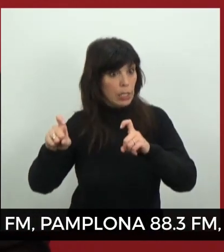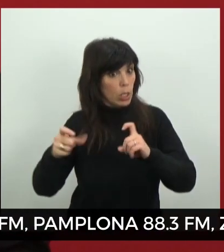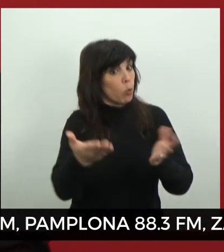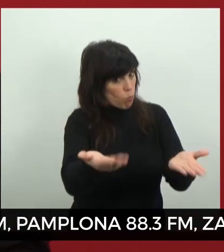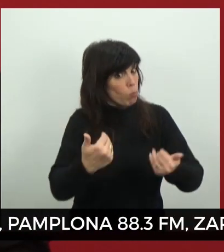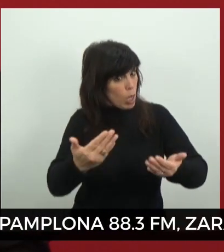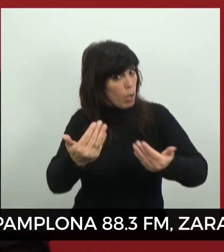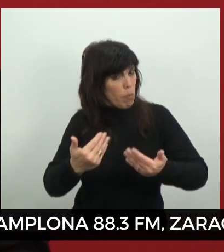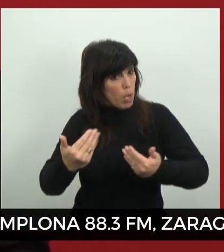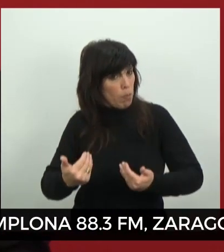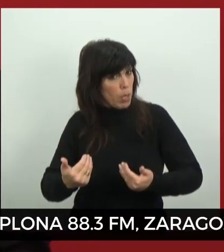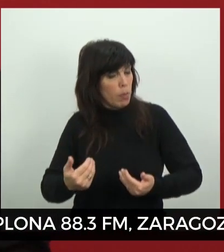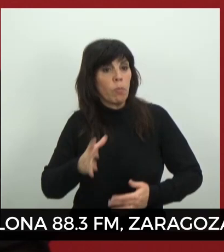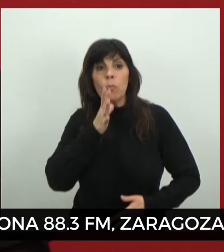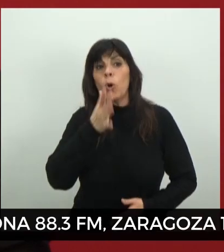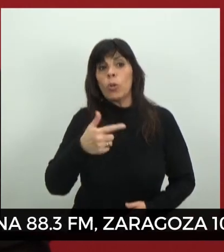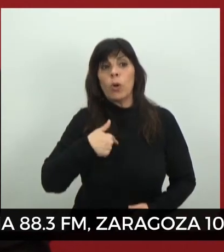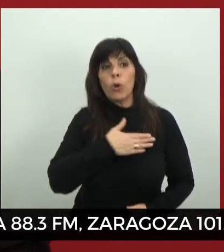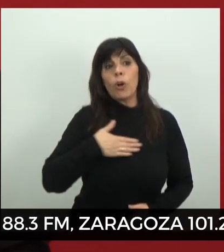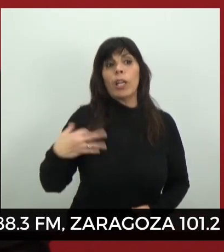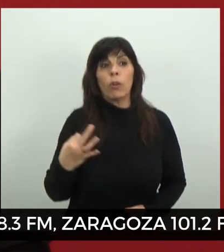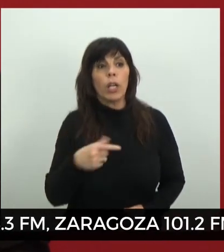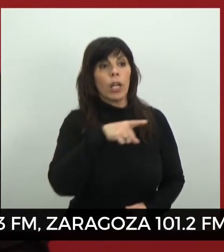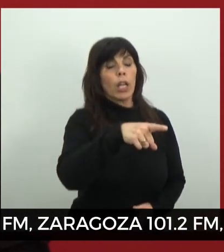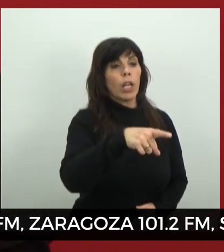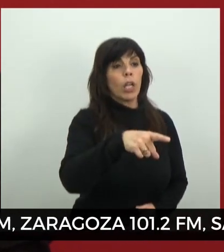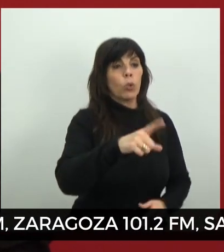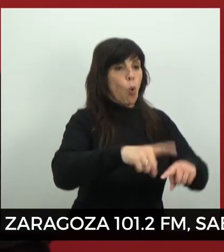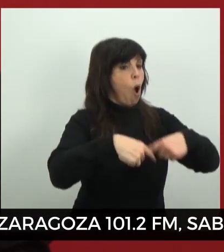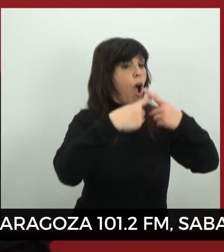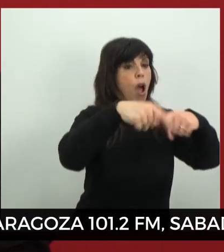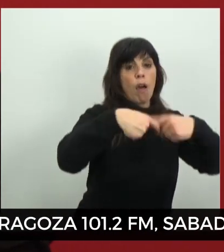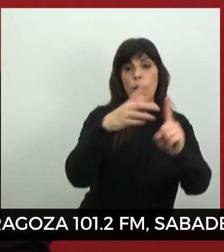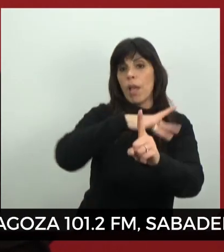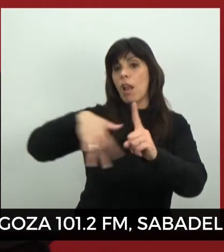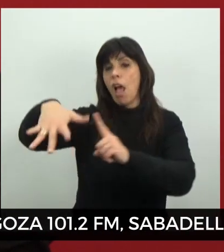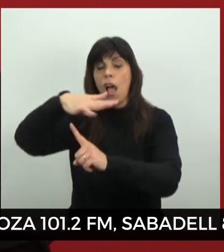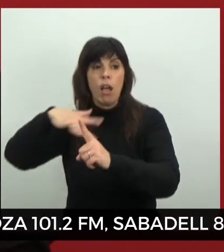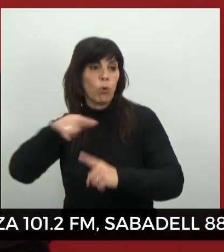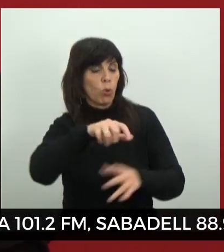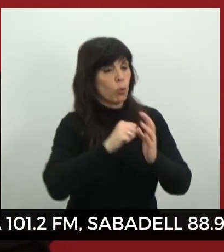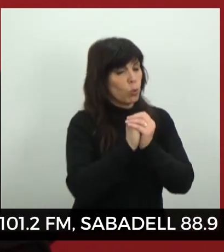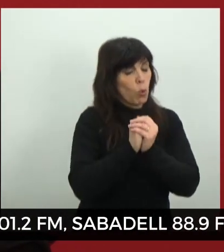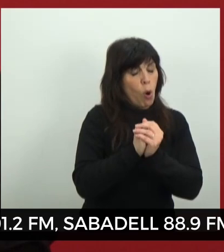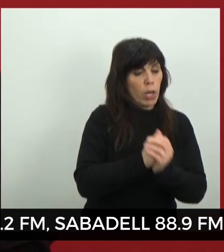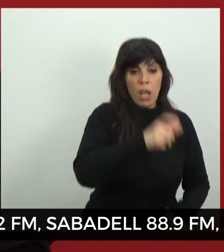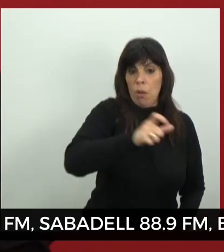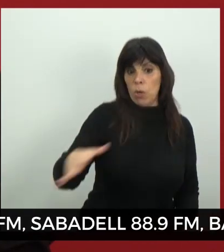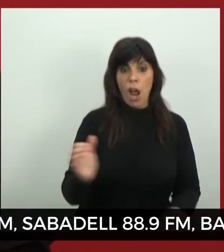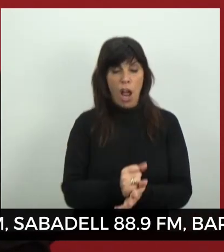queridos, por tu entorno. Pregunta. ¿Están todos endemoniados? No. ¿Tenemos siempre guerra